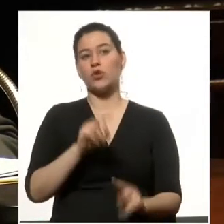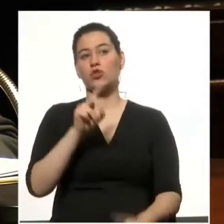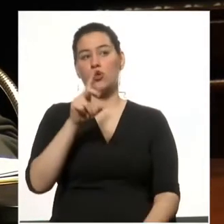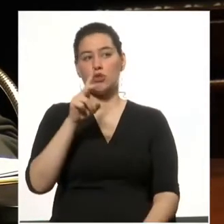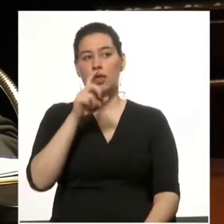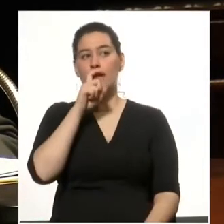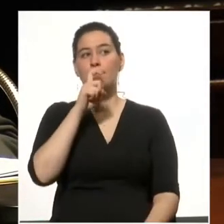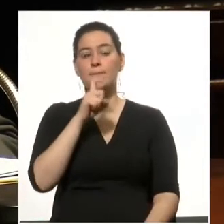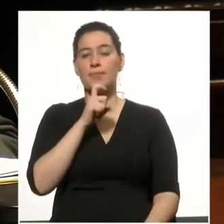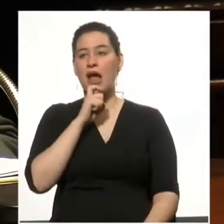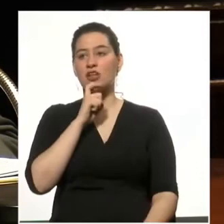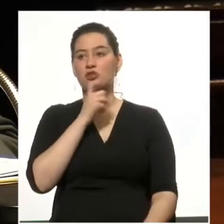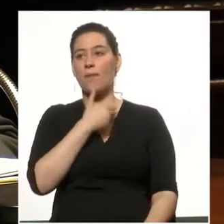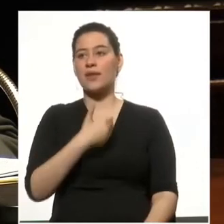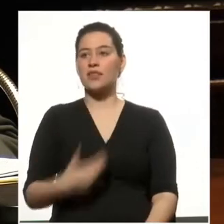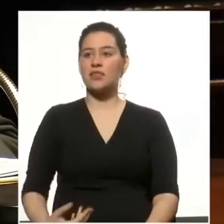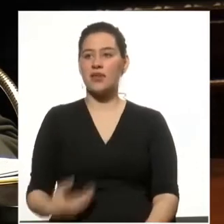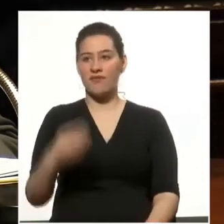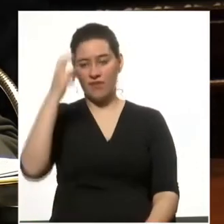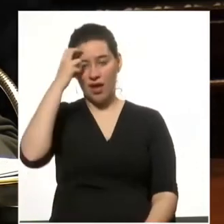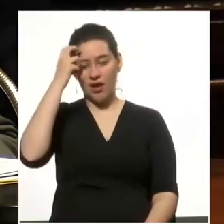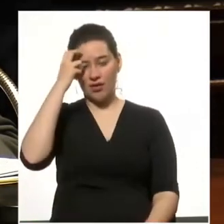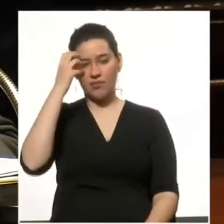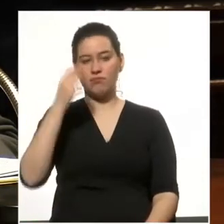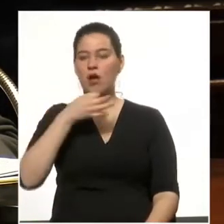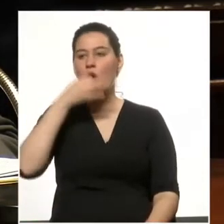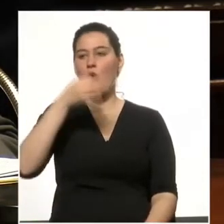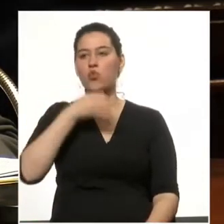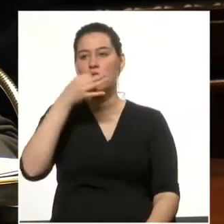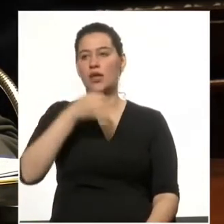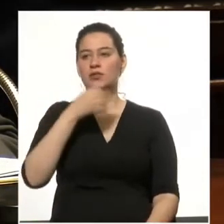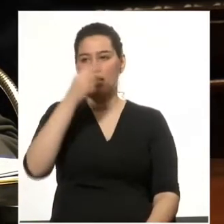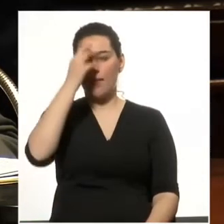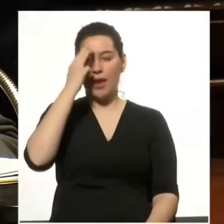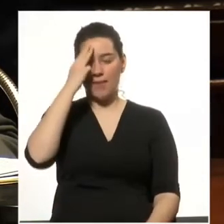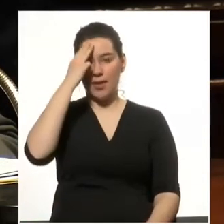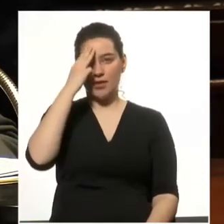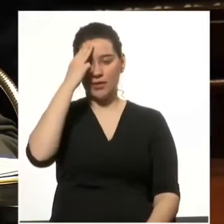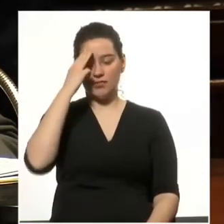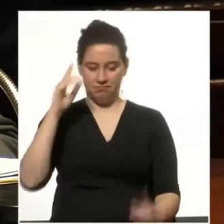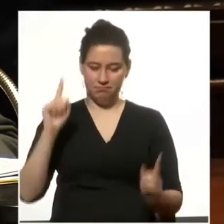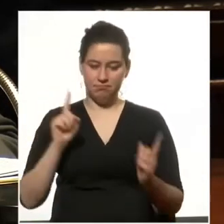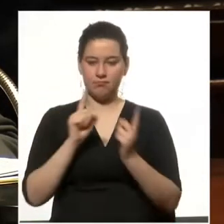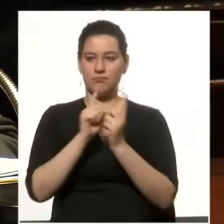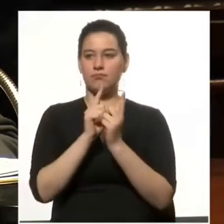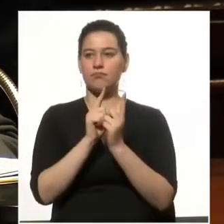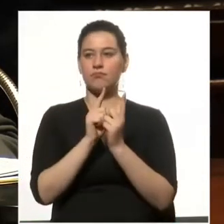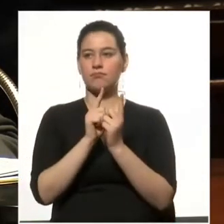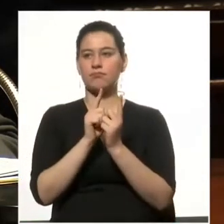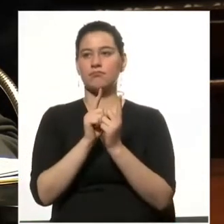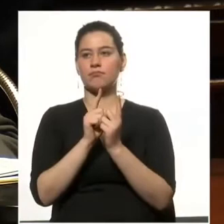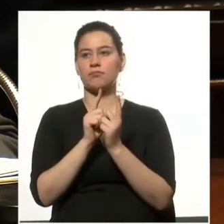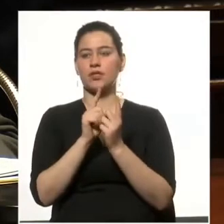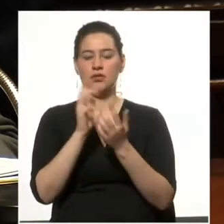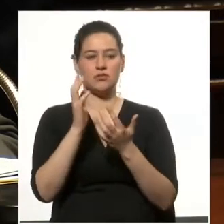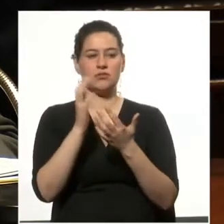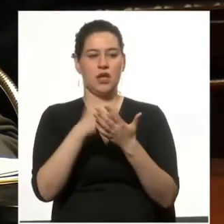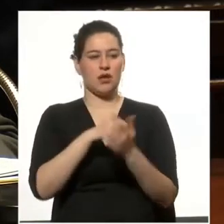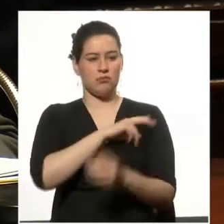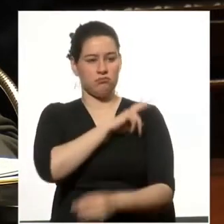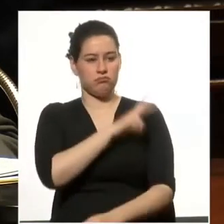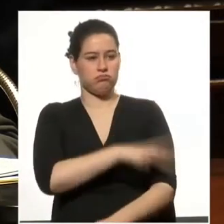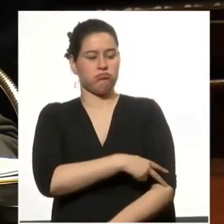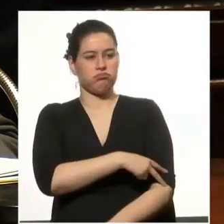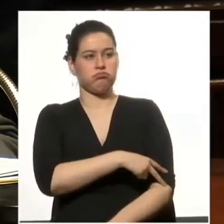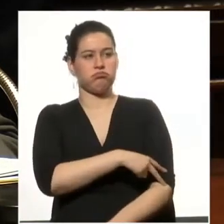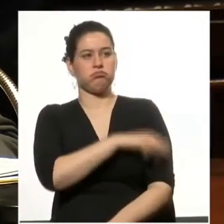el presidente Vázquez concede la audiencia solicitada del comandante en jefe y es relevado del cargo con su correspondiente pase o